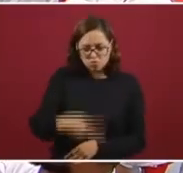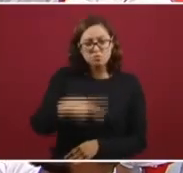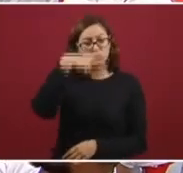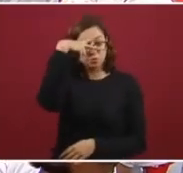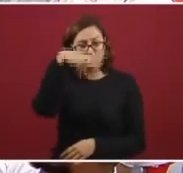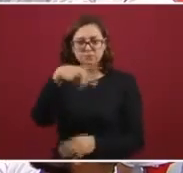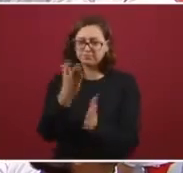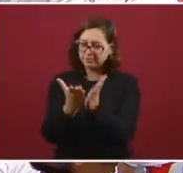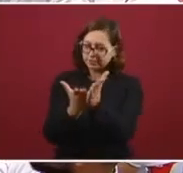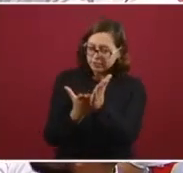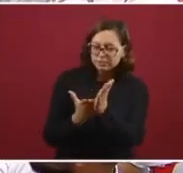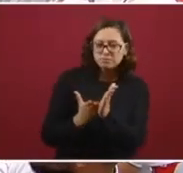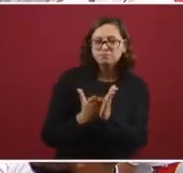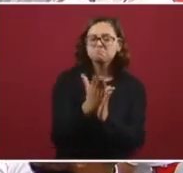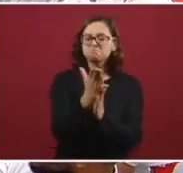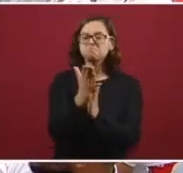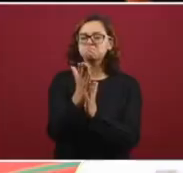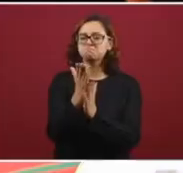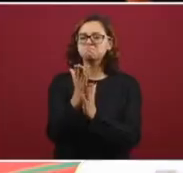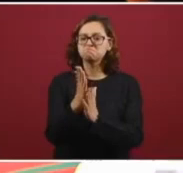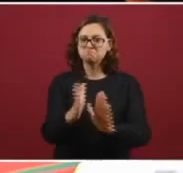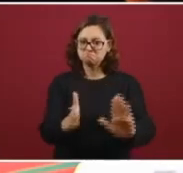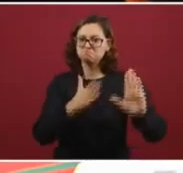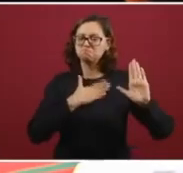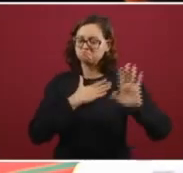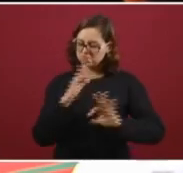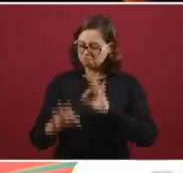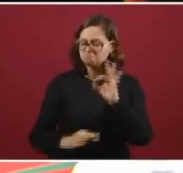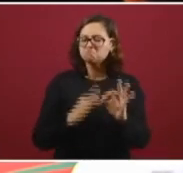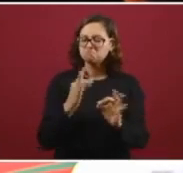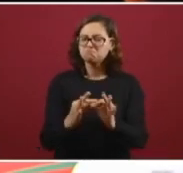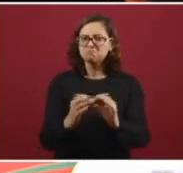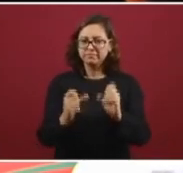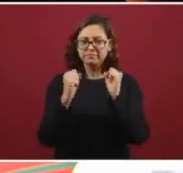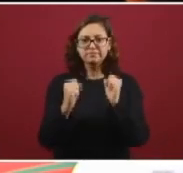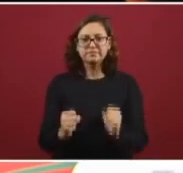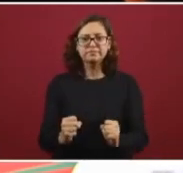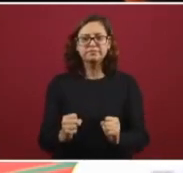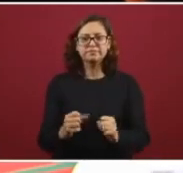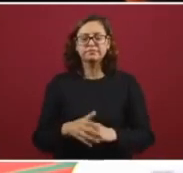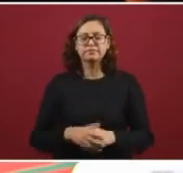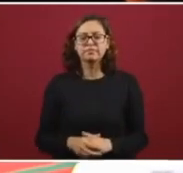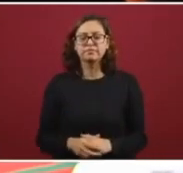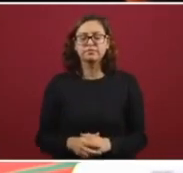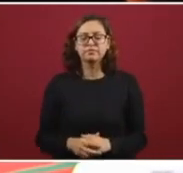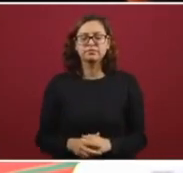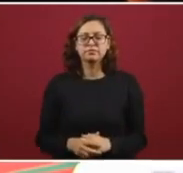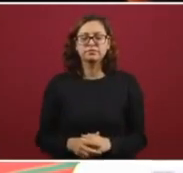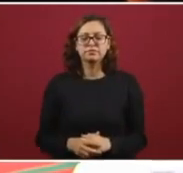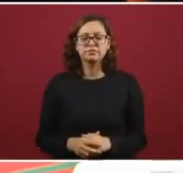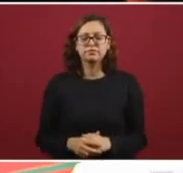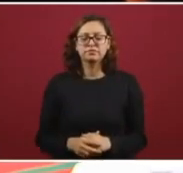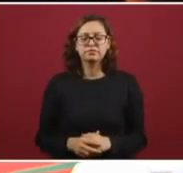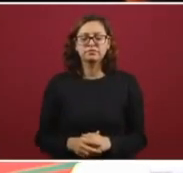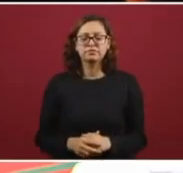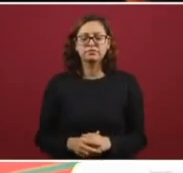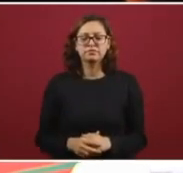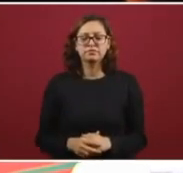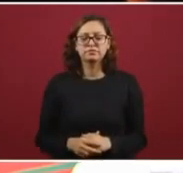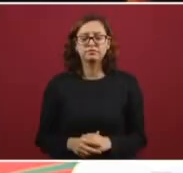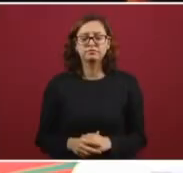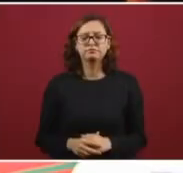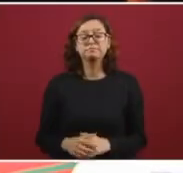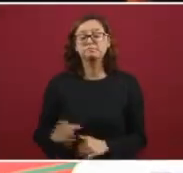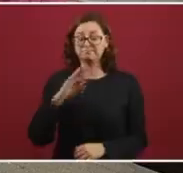sabrán cumplir esta protesta. El presidente Andrés Manuel López Obrador abanderó a la delegación mexicana